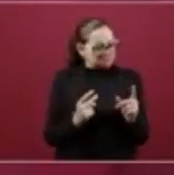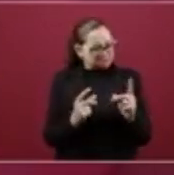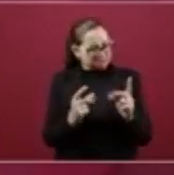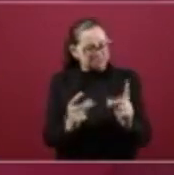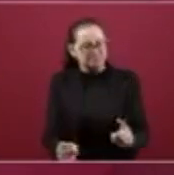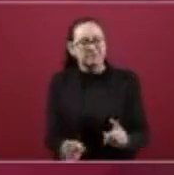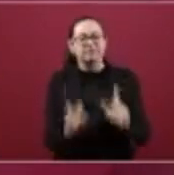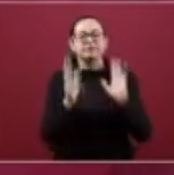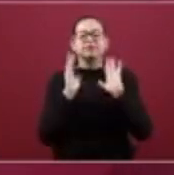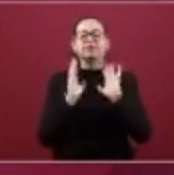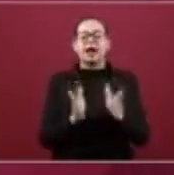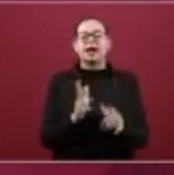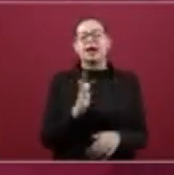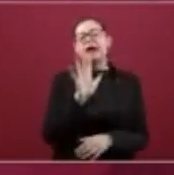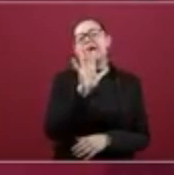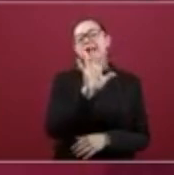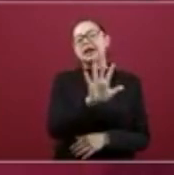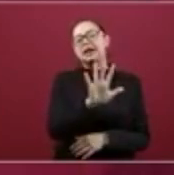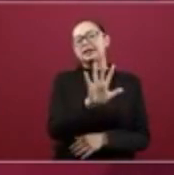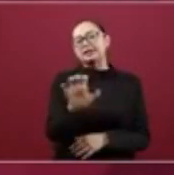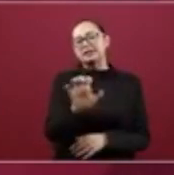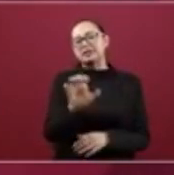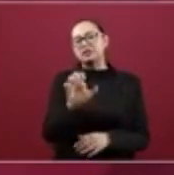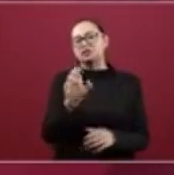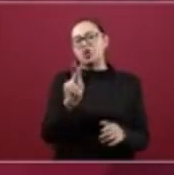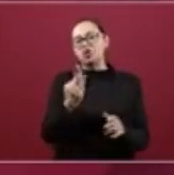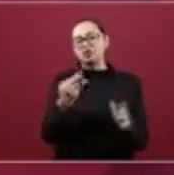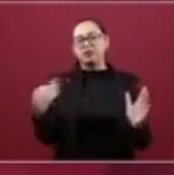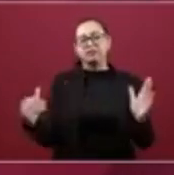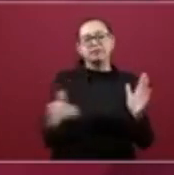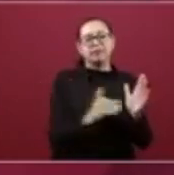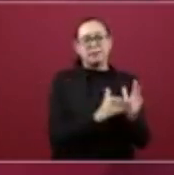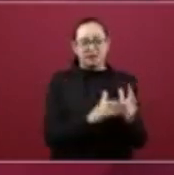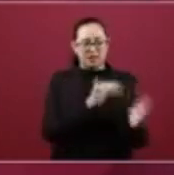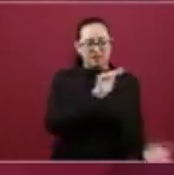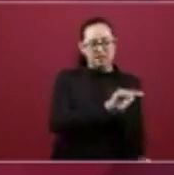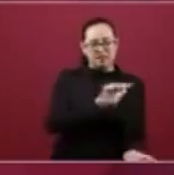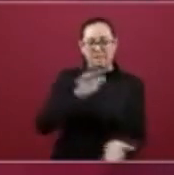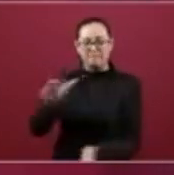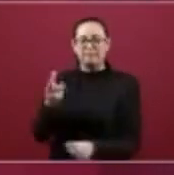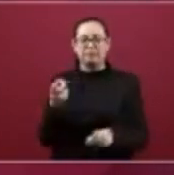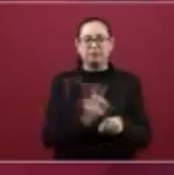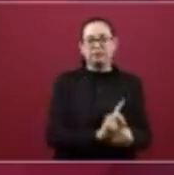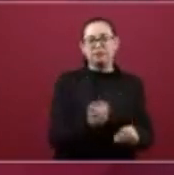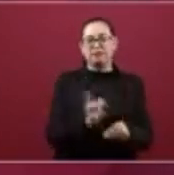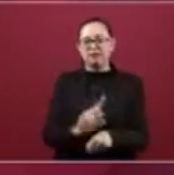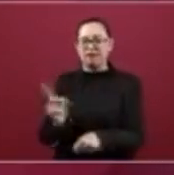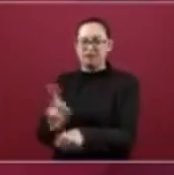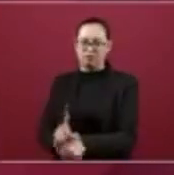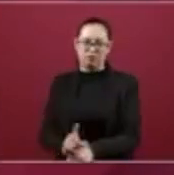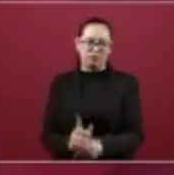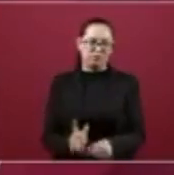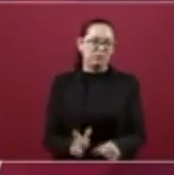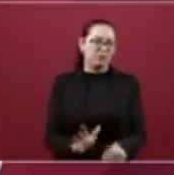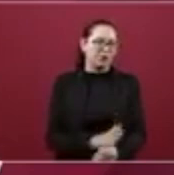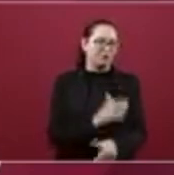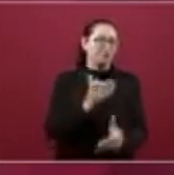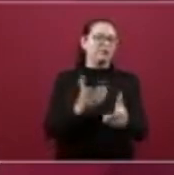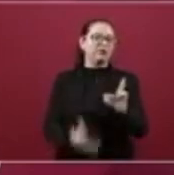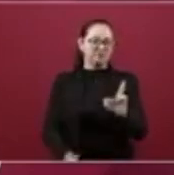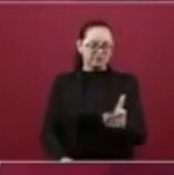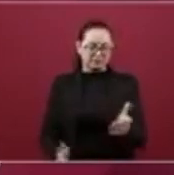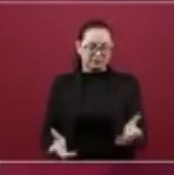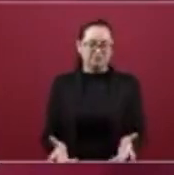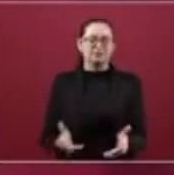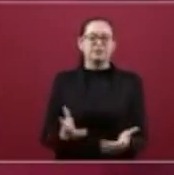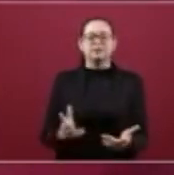procesando 580,000 barriles por día. Cabe señalar que en el